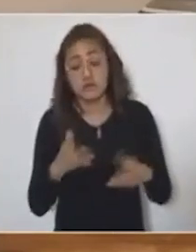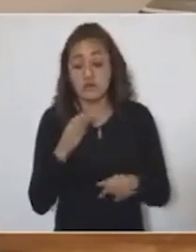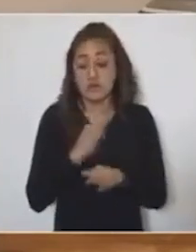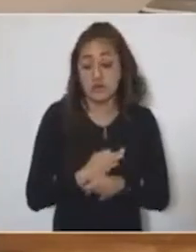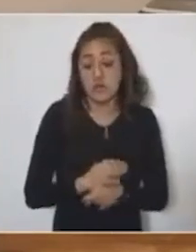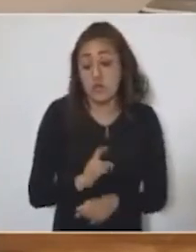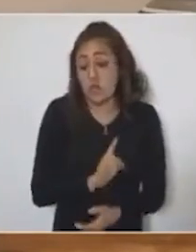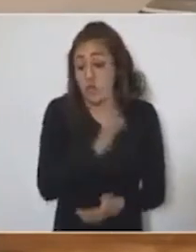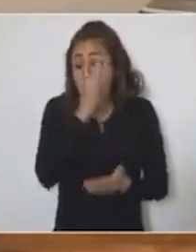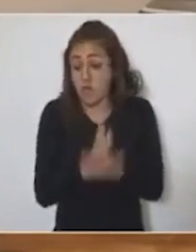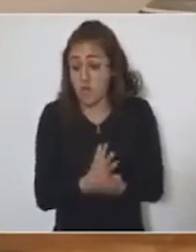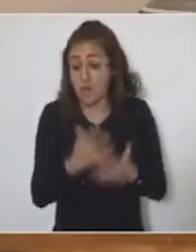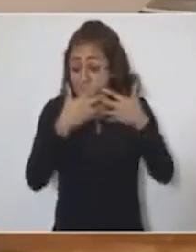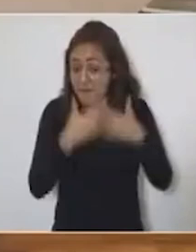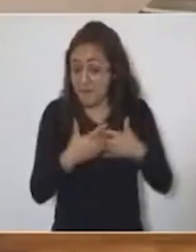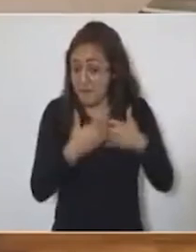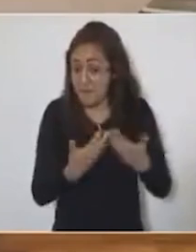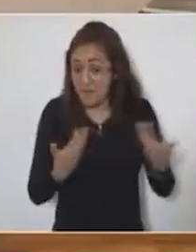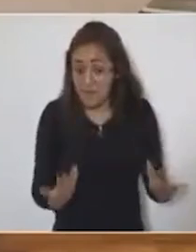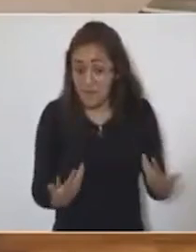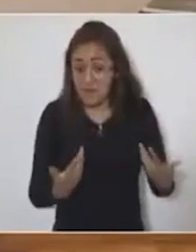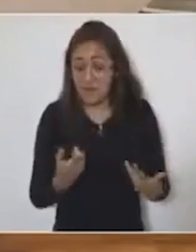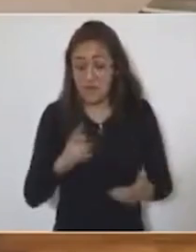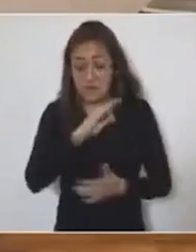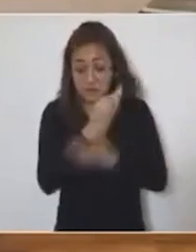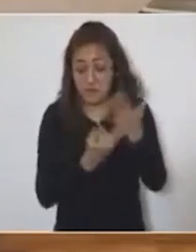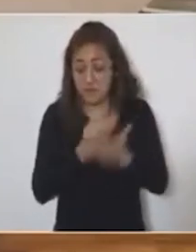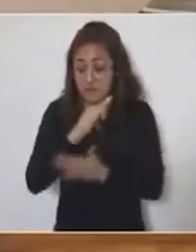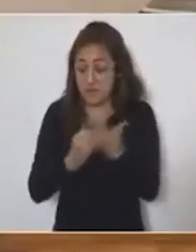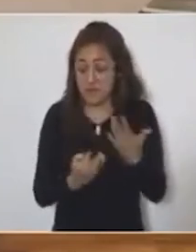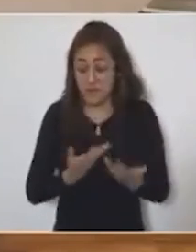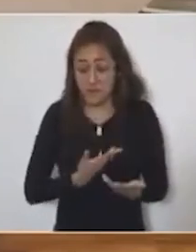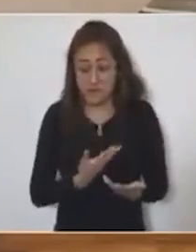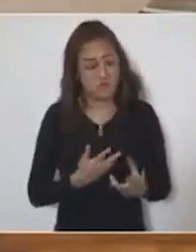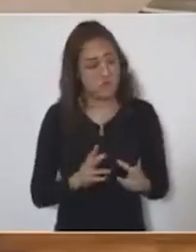las únicas empresas factureras,